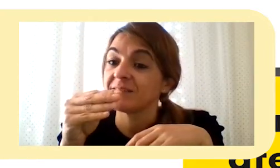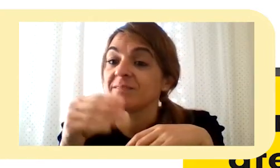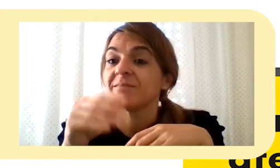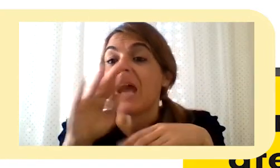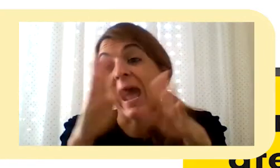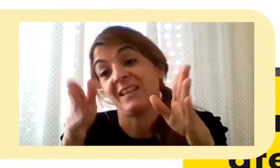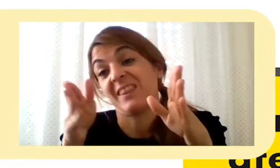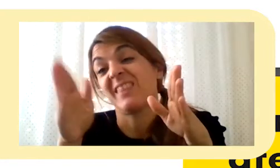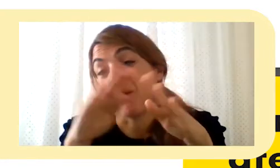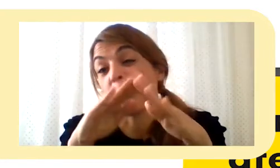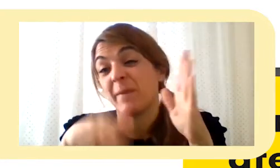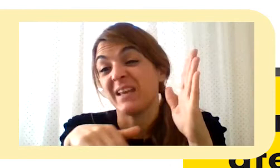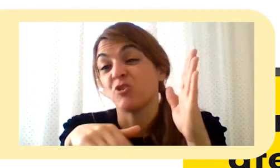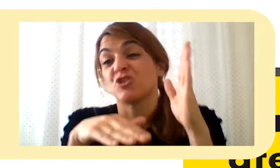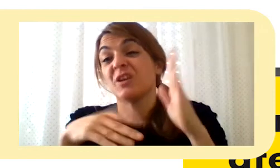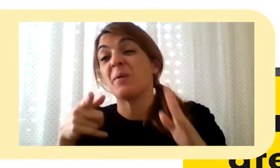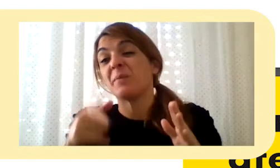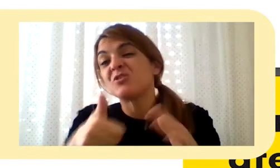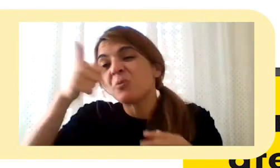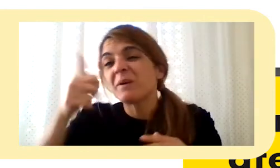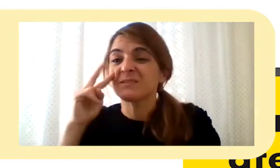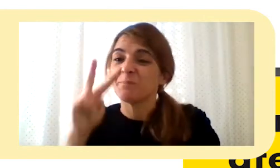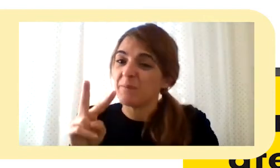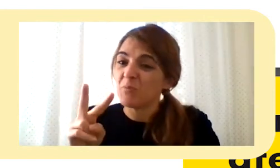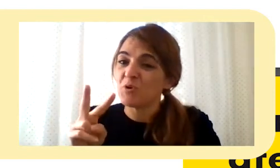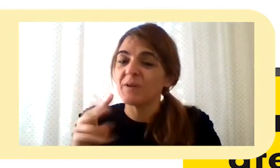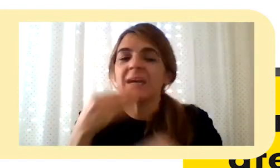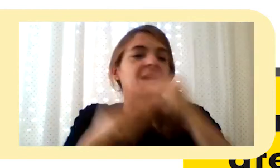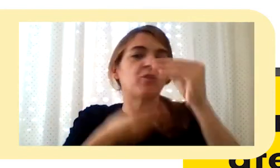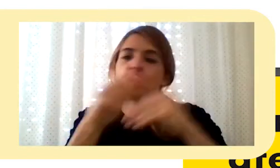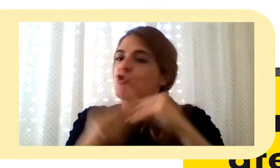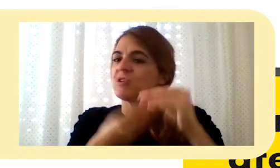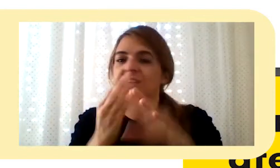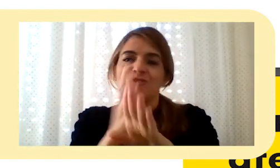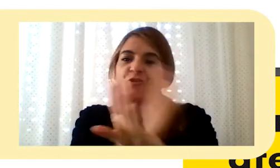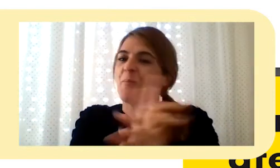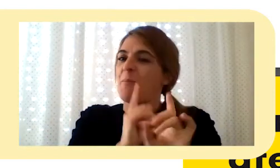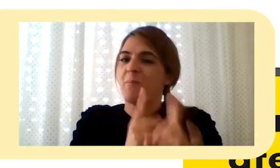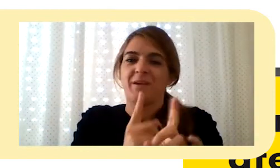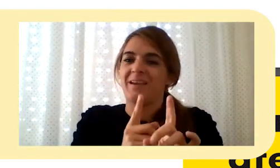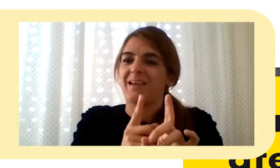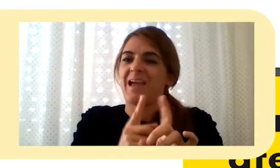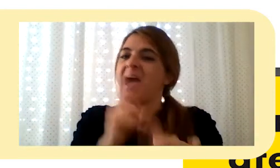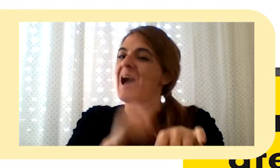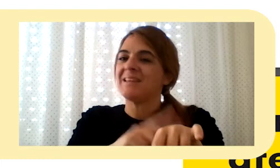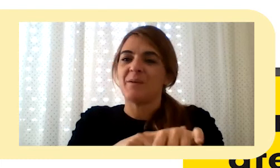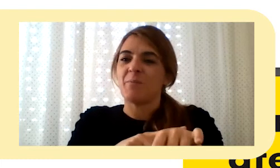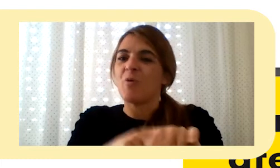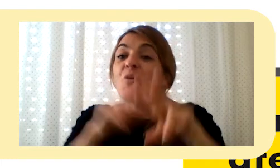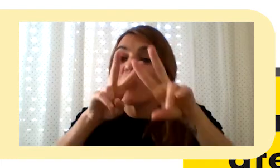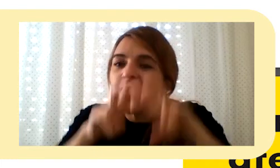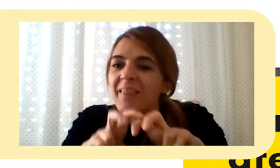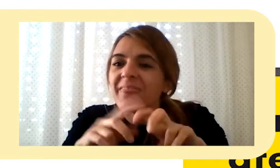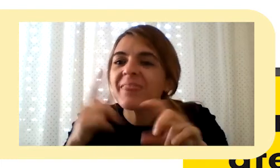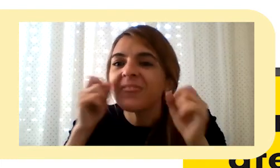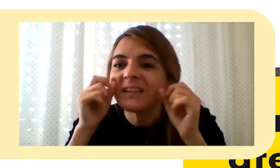atendida, pero esto lo que está denotando es que no se hizo la detección precoz a tiempo